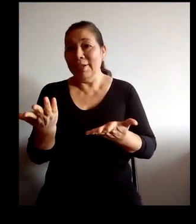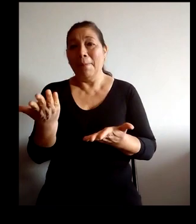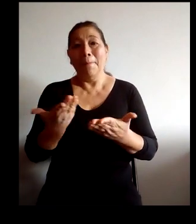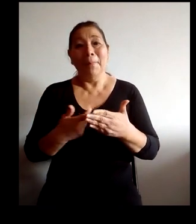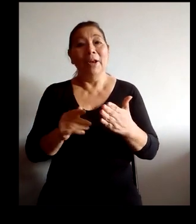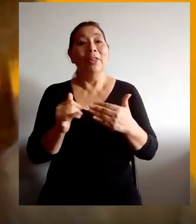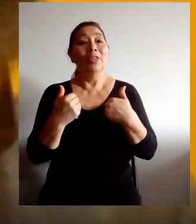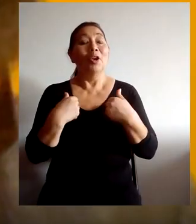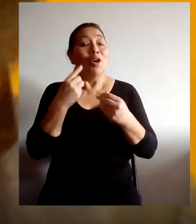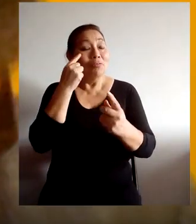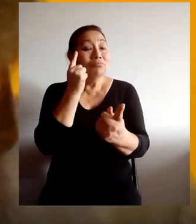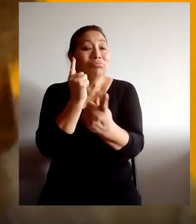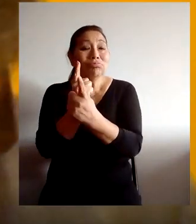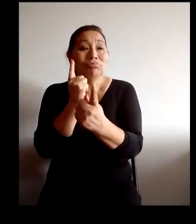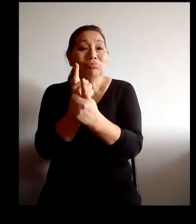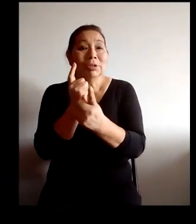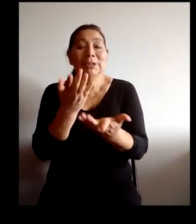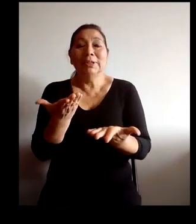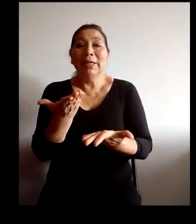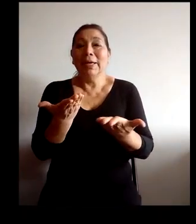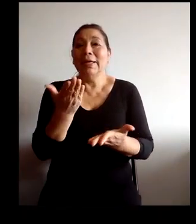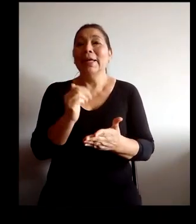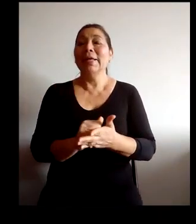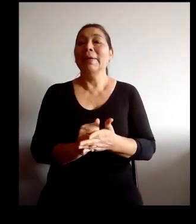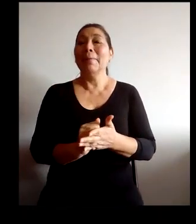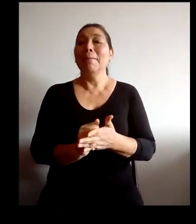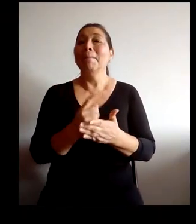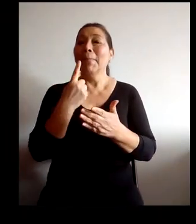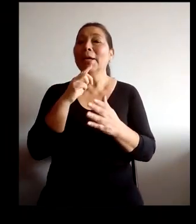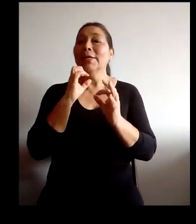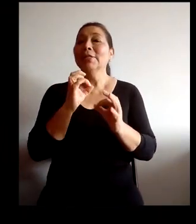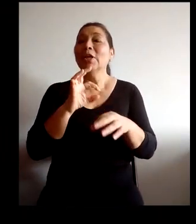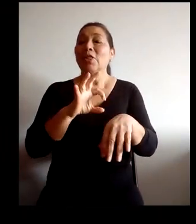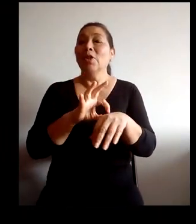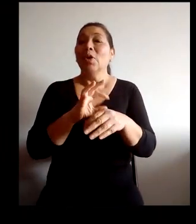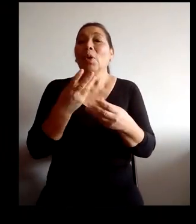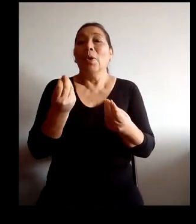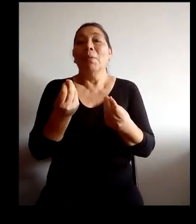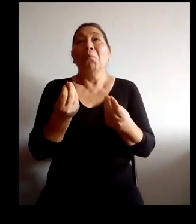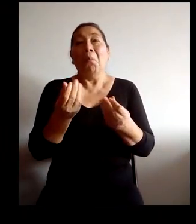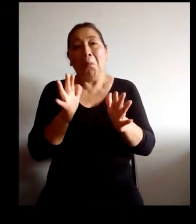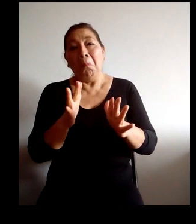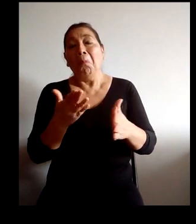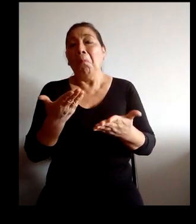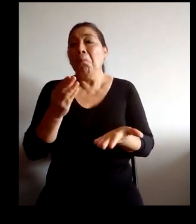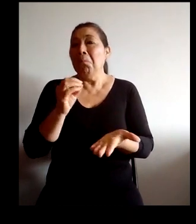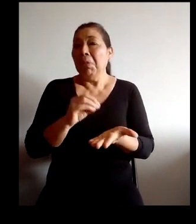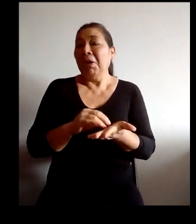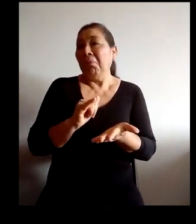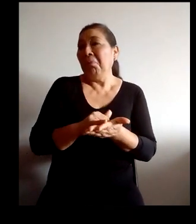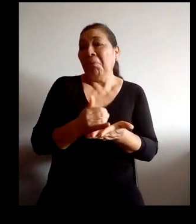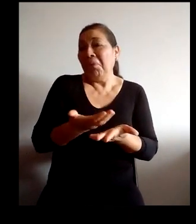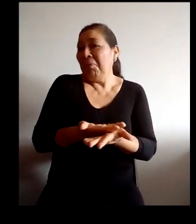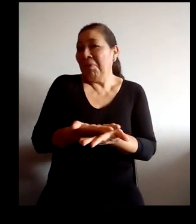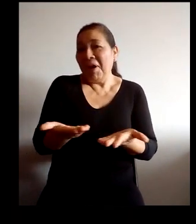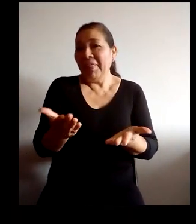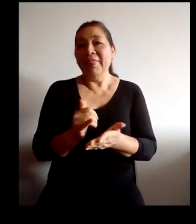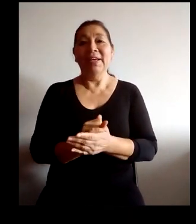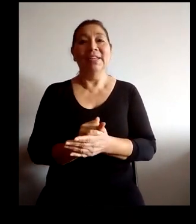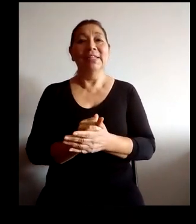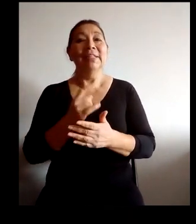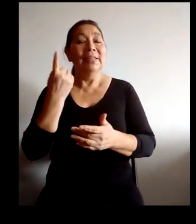sentido es más que nada, en este caso, es referirse a la evaluación de situaciones de riesgo respecto a los trabajadores, más no, en este